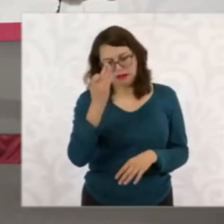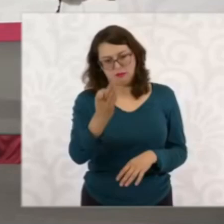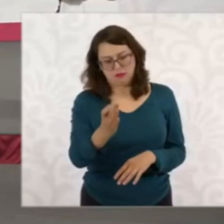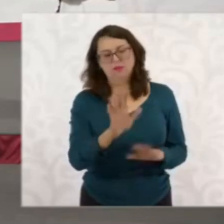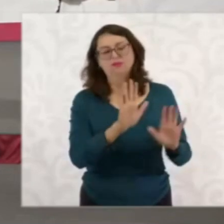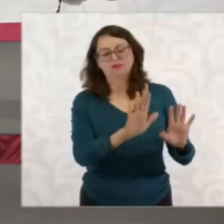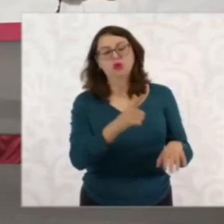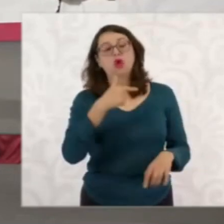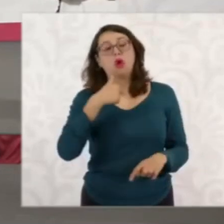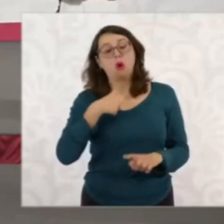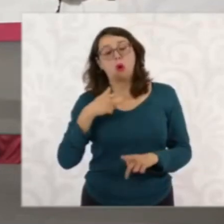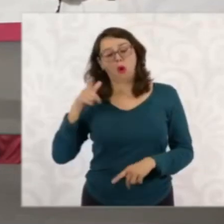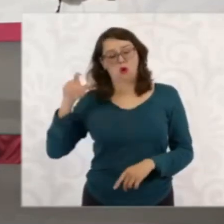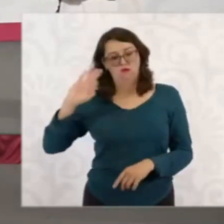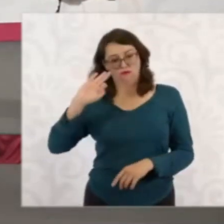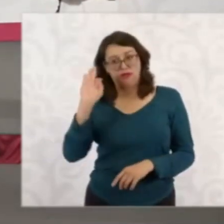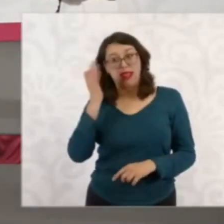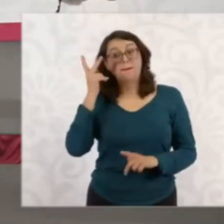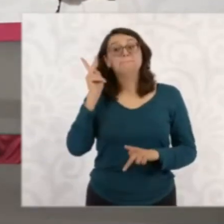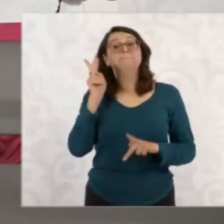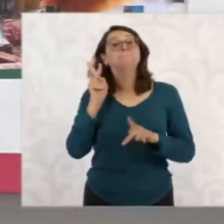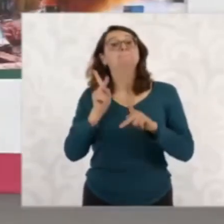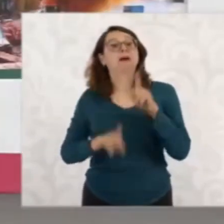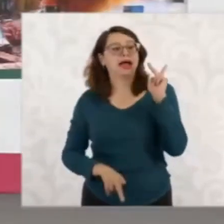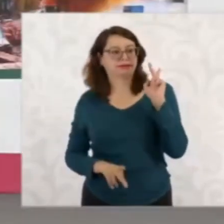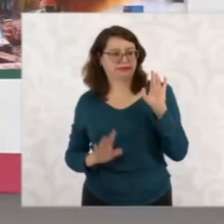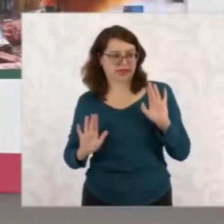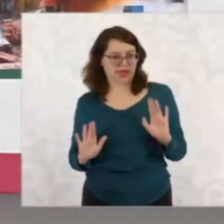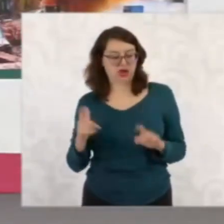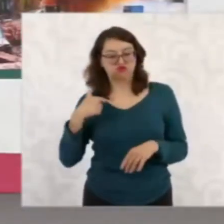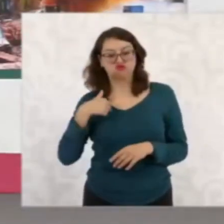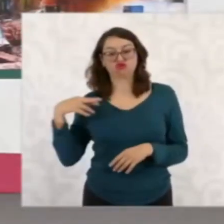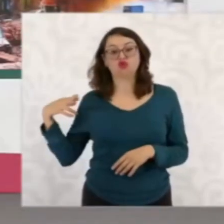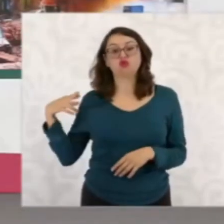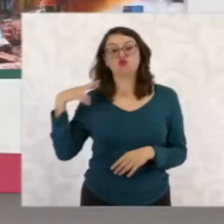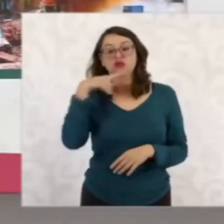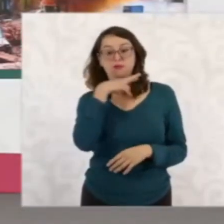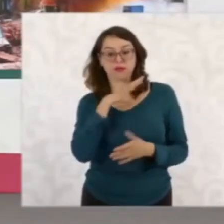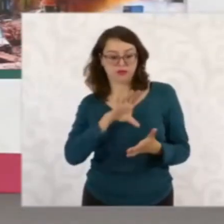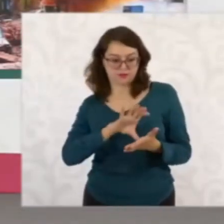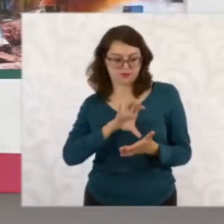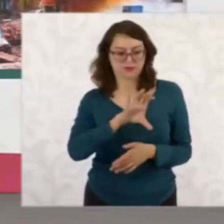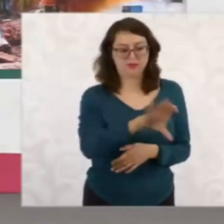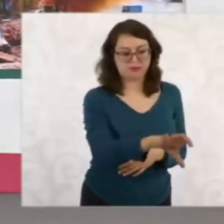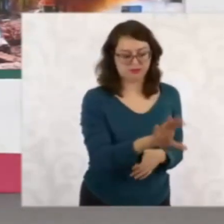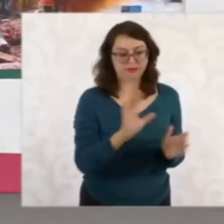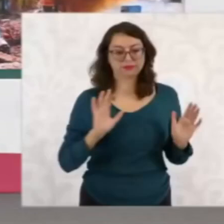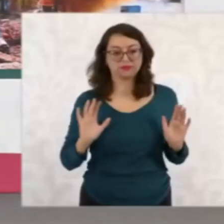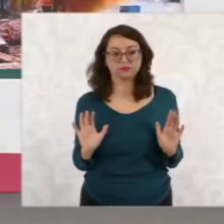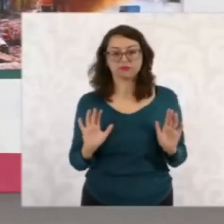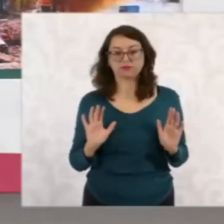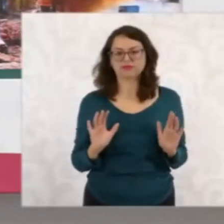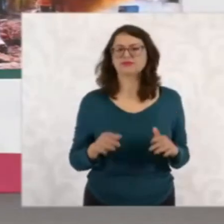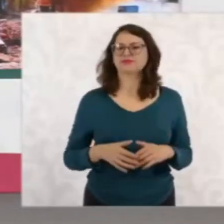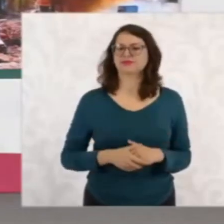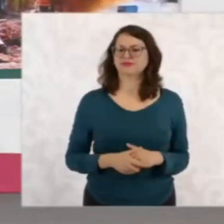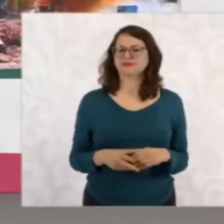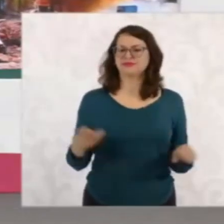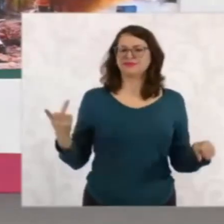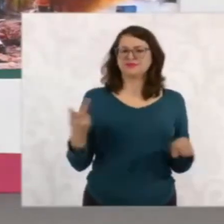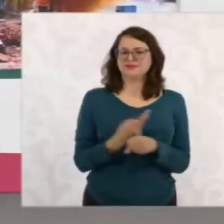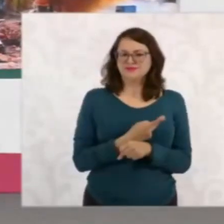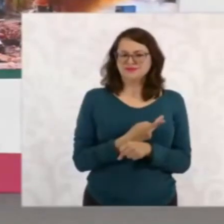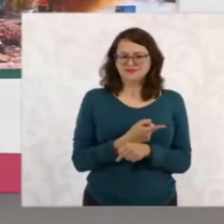yo como gobierno federal voy a actuar de manera inmediata, pero era con recursos del Fonden. Entonces, como otra vez el fideicomiso sigue